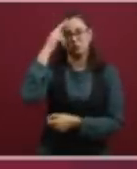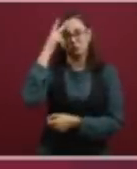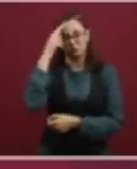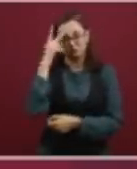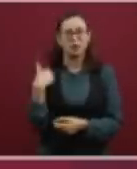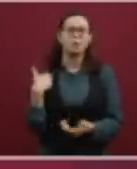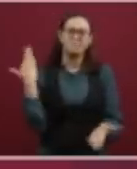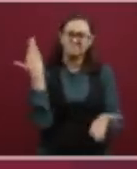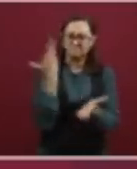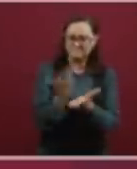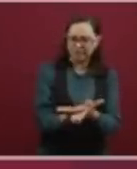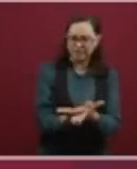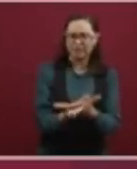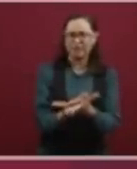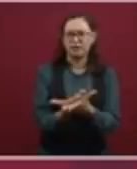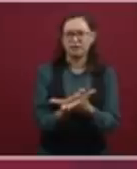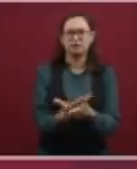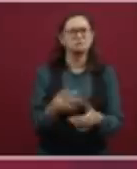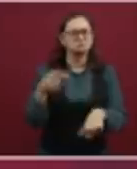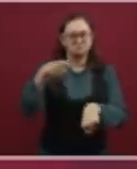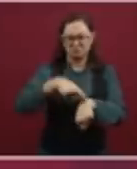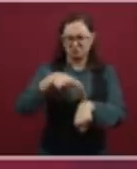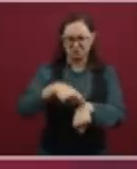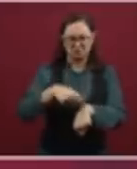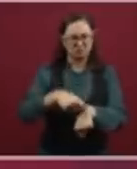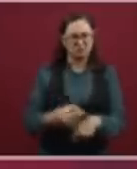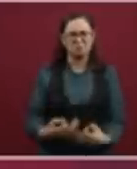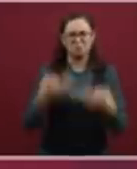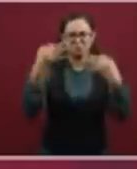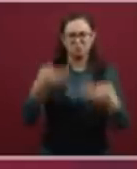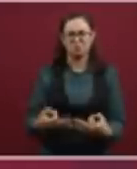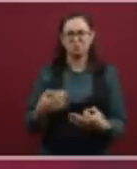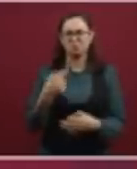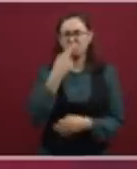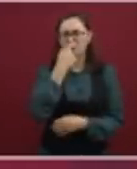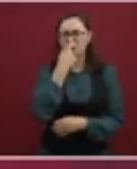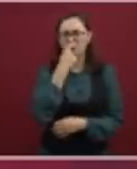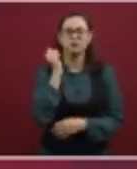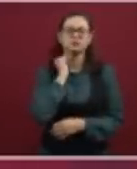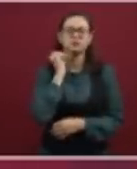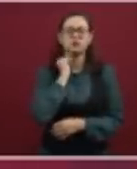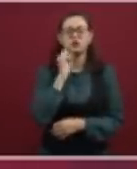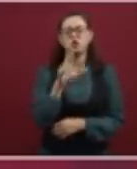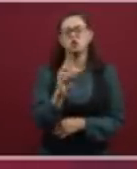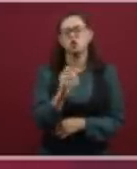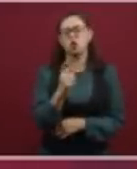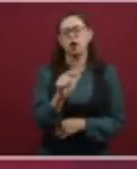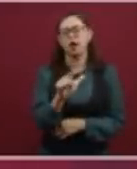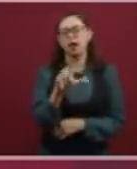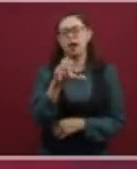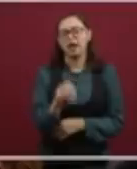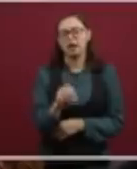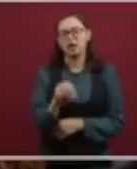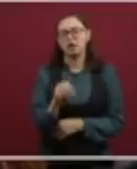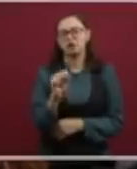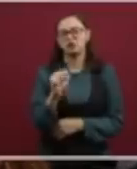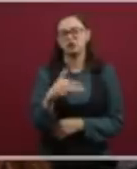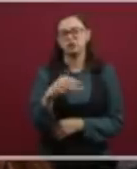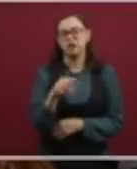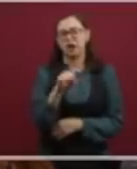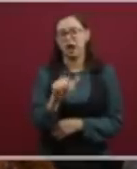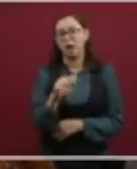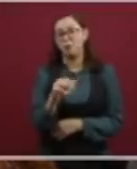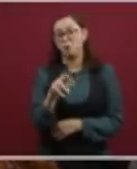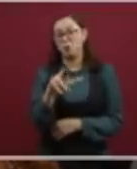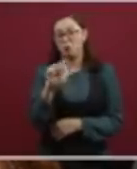solicitado en tiempo y forma por el senador Rogelio Zamora Guzmán para una representación cultural,